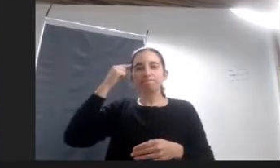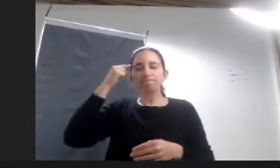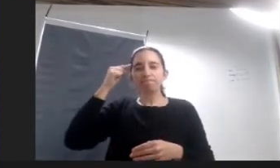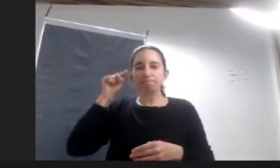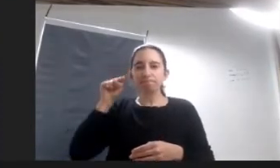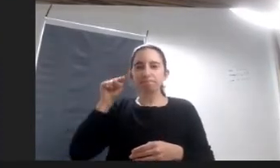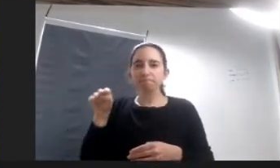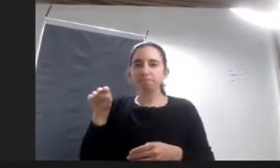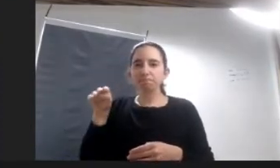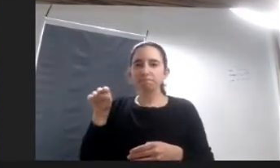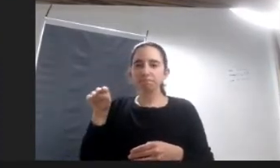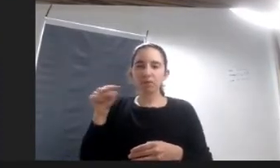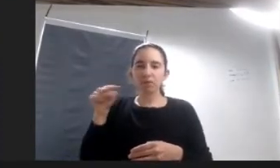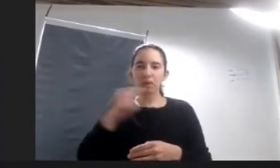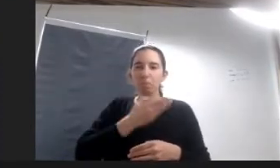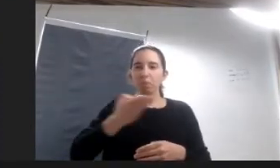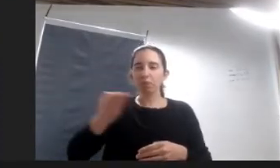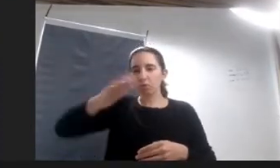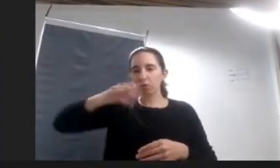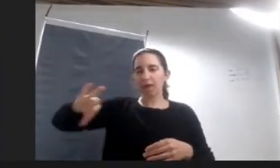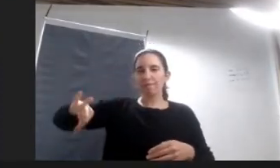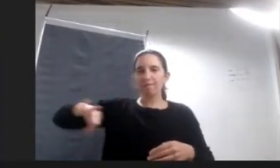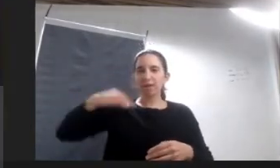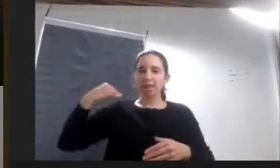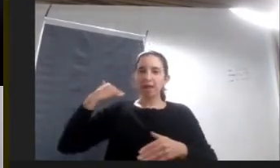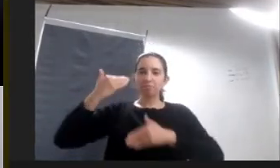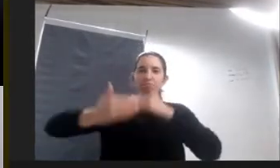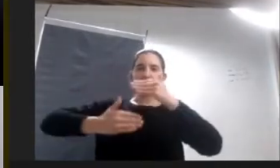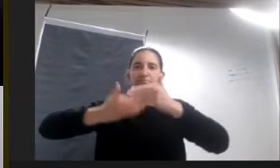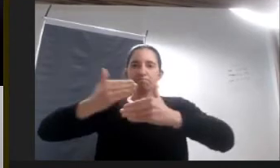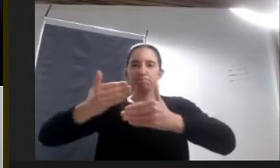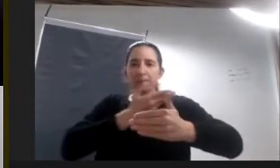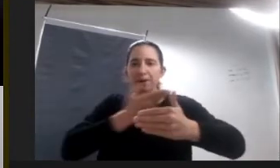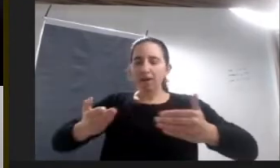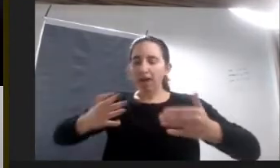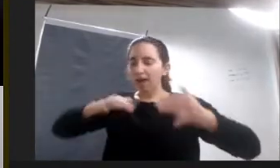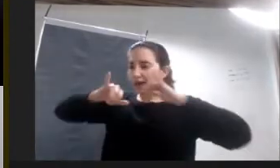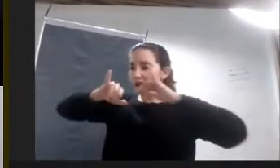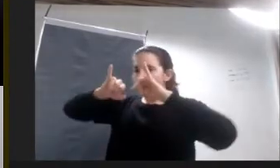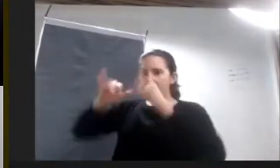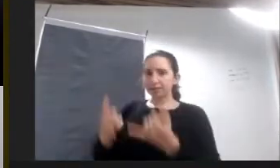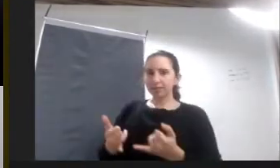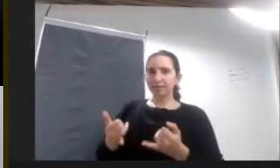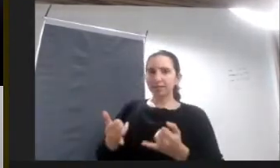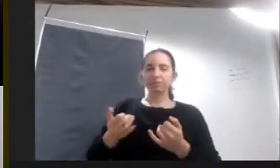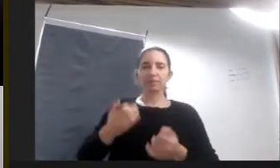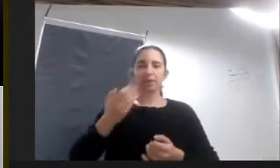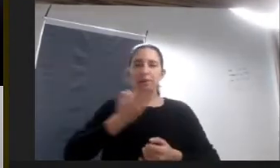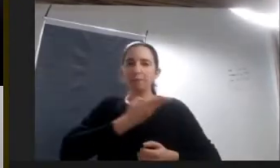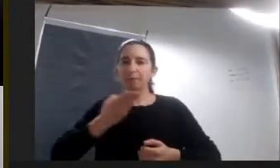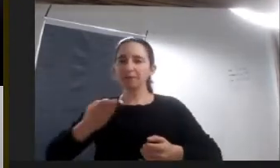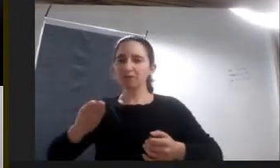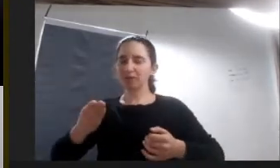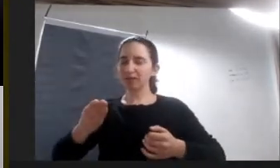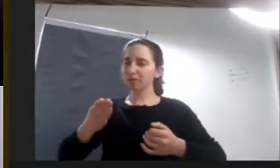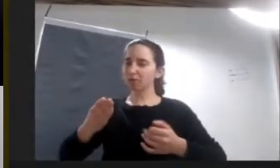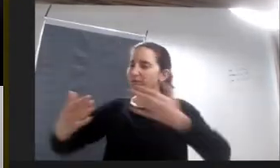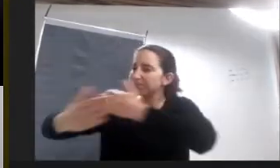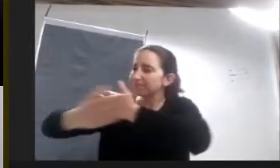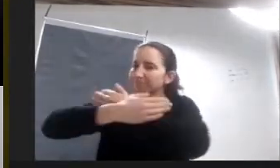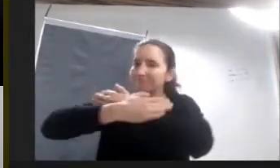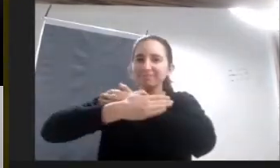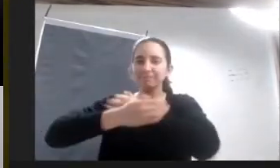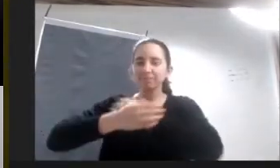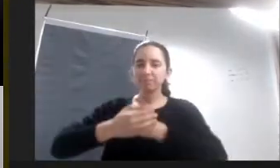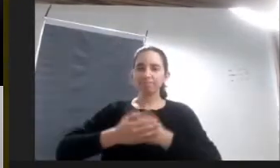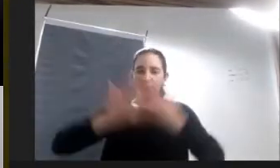ser personas aceptadas incluso por nuestra familia, para ser personas queridas y deseadas, nuestros cuerpos tienen